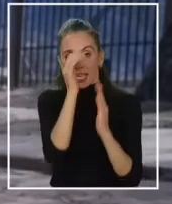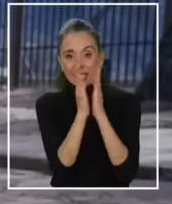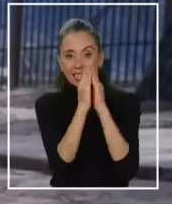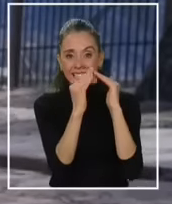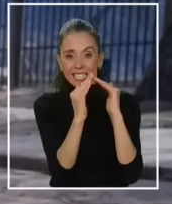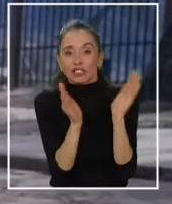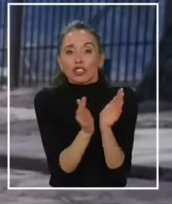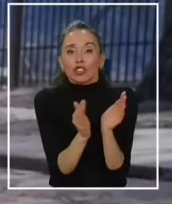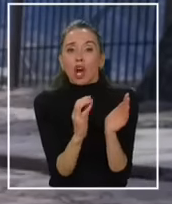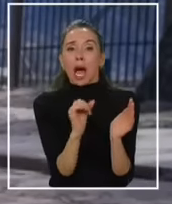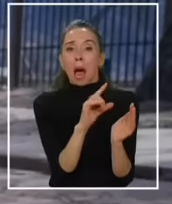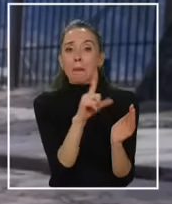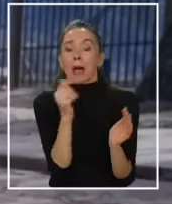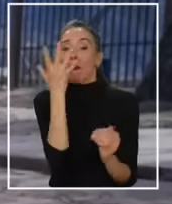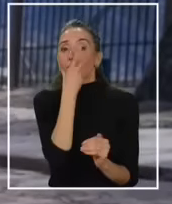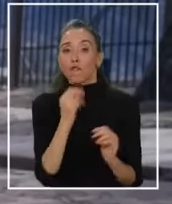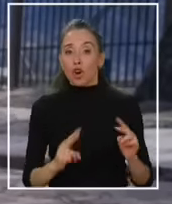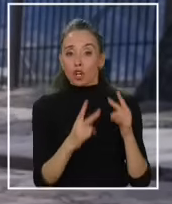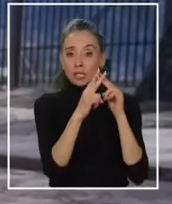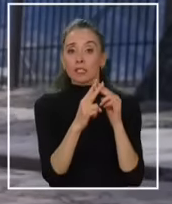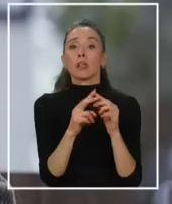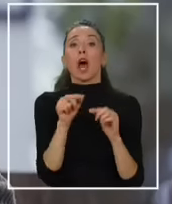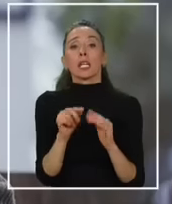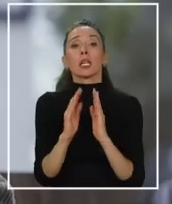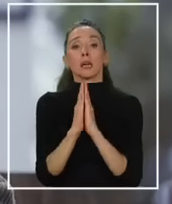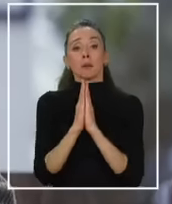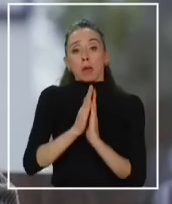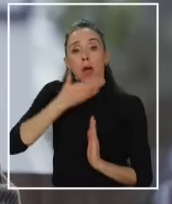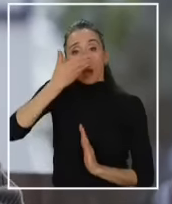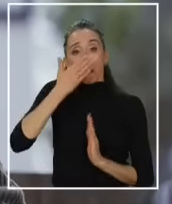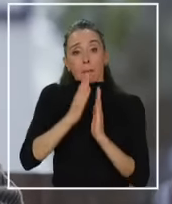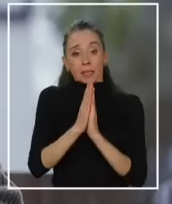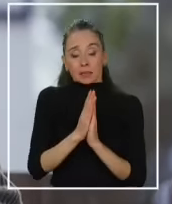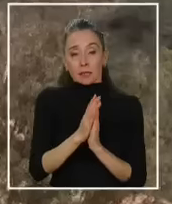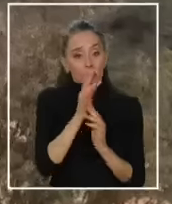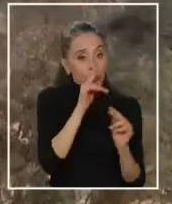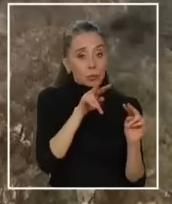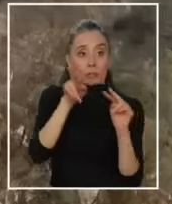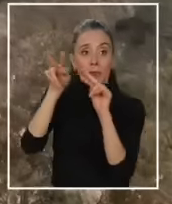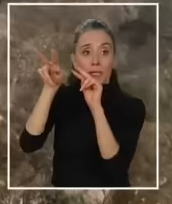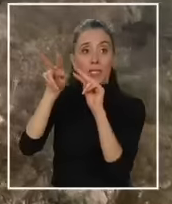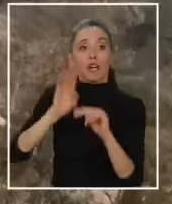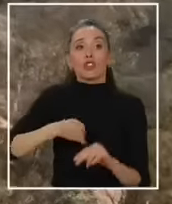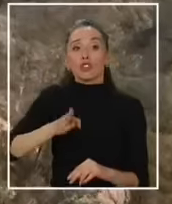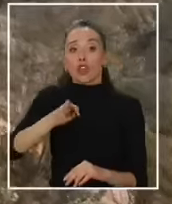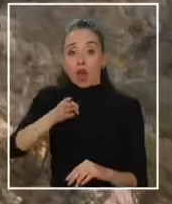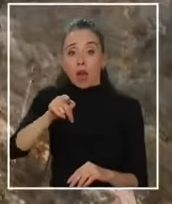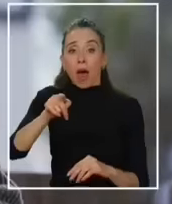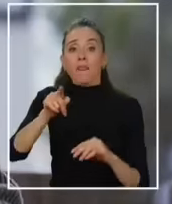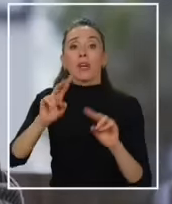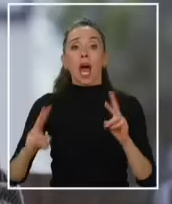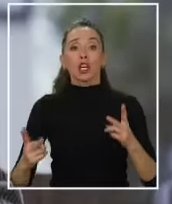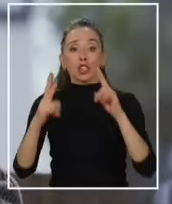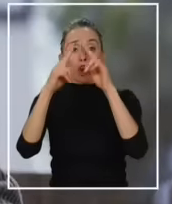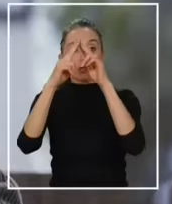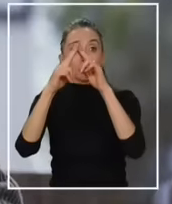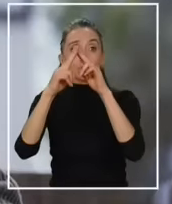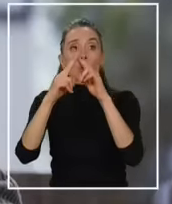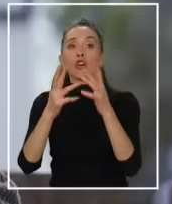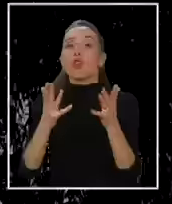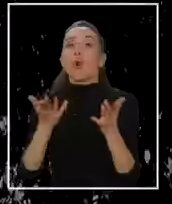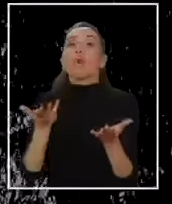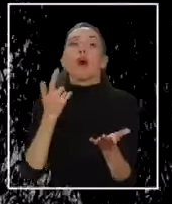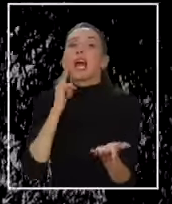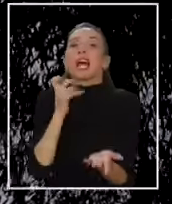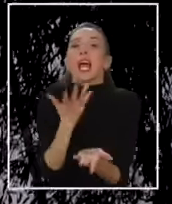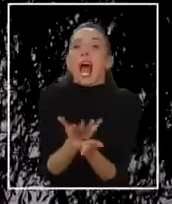que es preciosa, de hecho se hacen misas. Si usted mira ahora, todavía esto se mantiene. ¿Cómo se va a mantener esto? ¿Qué